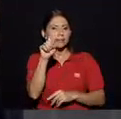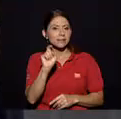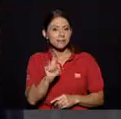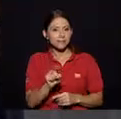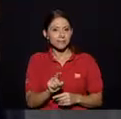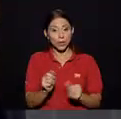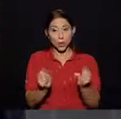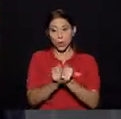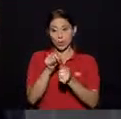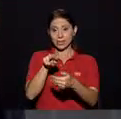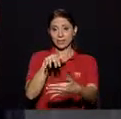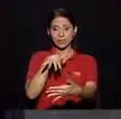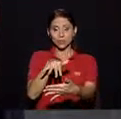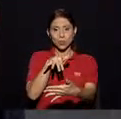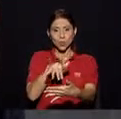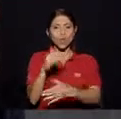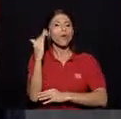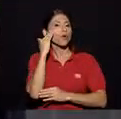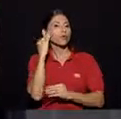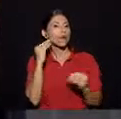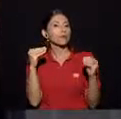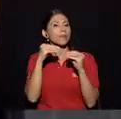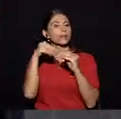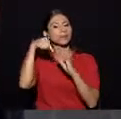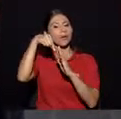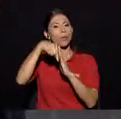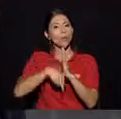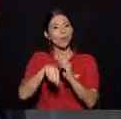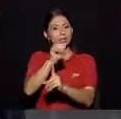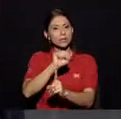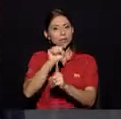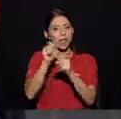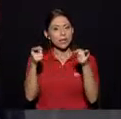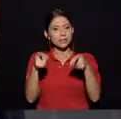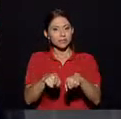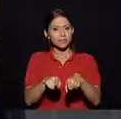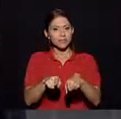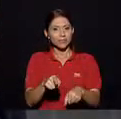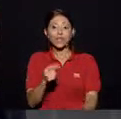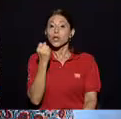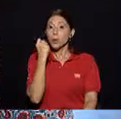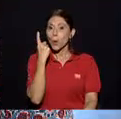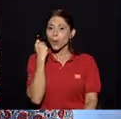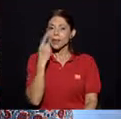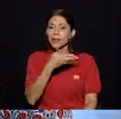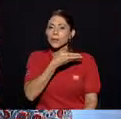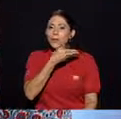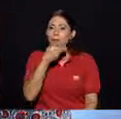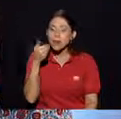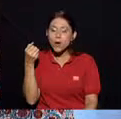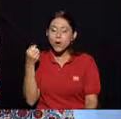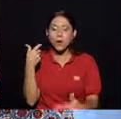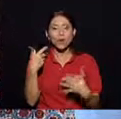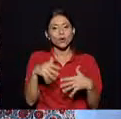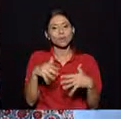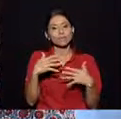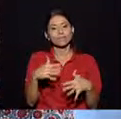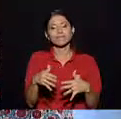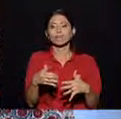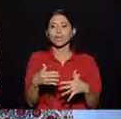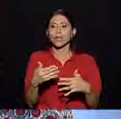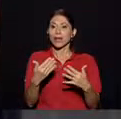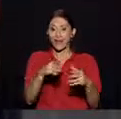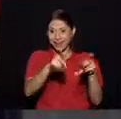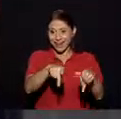estudio conozcamos mejor el fenómeno y comprendamos mejor, y agradecemos mucho esto, la cantidad de recomendaciones que la gente